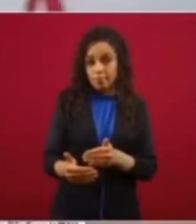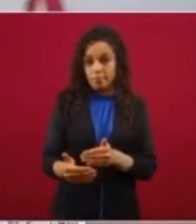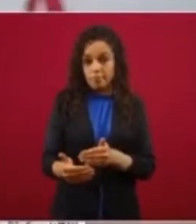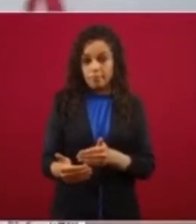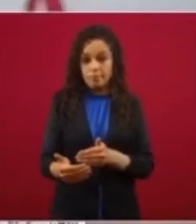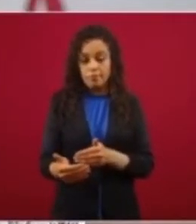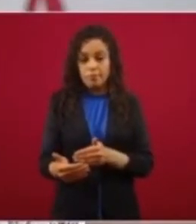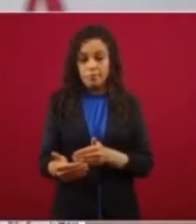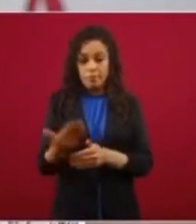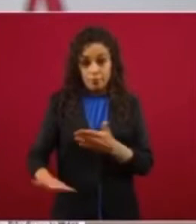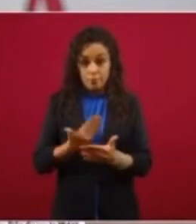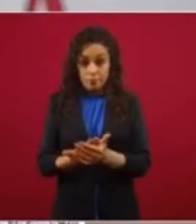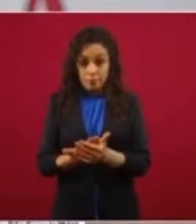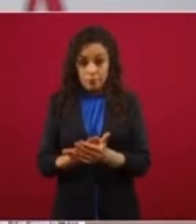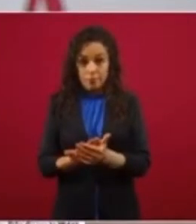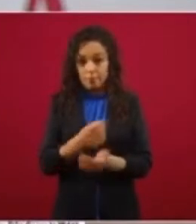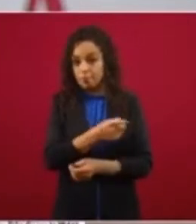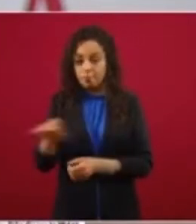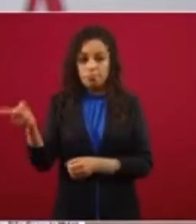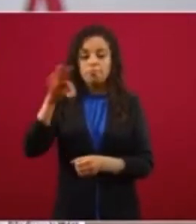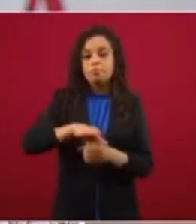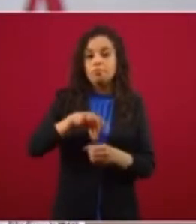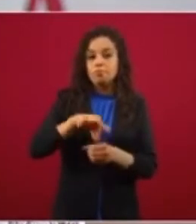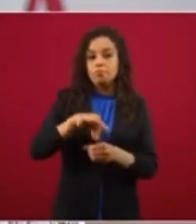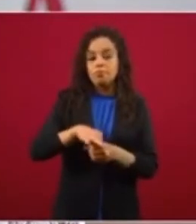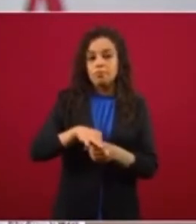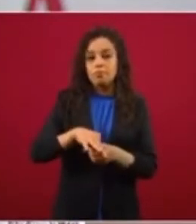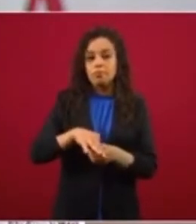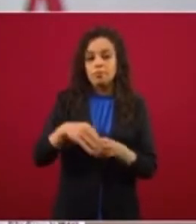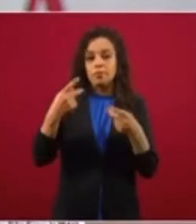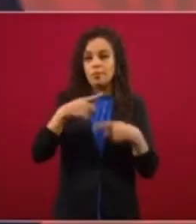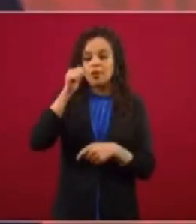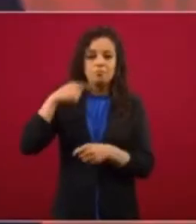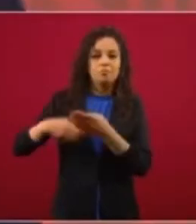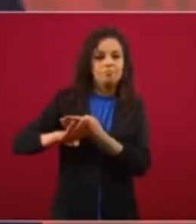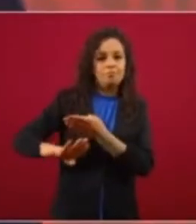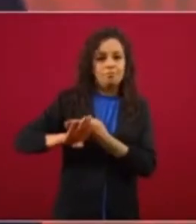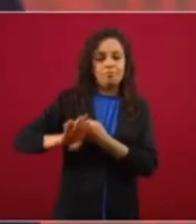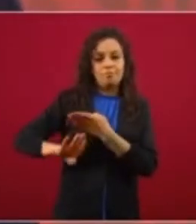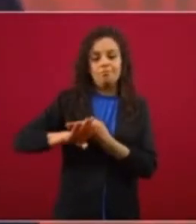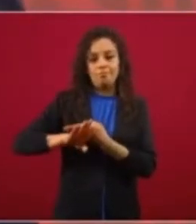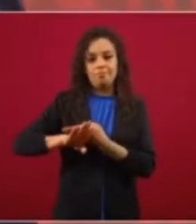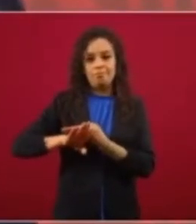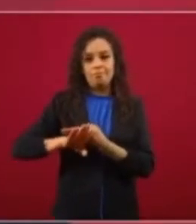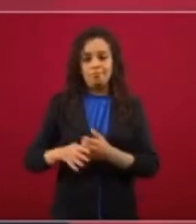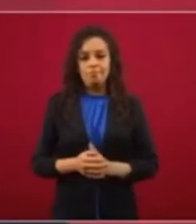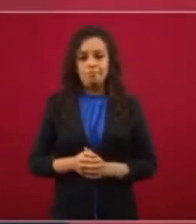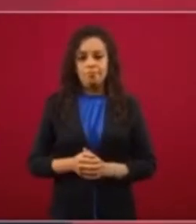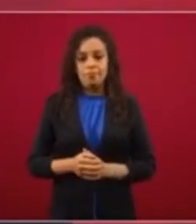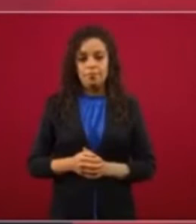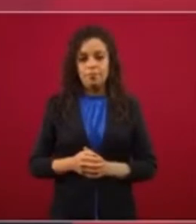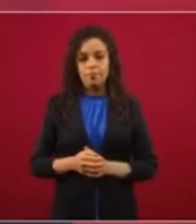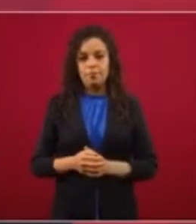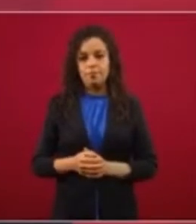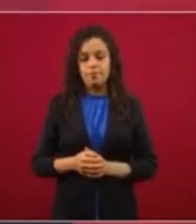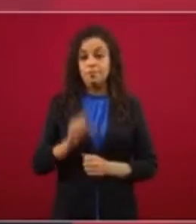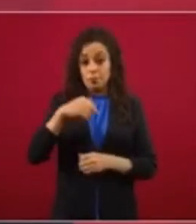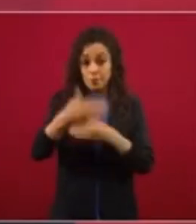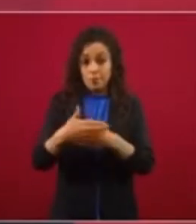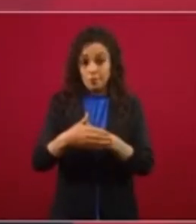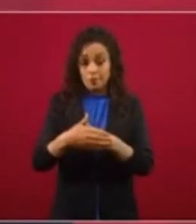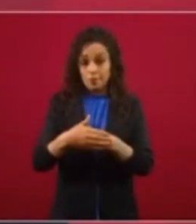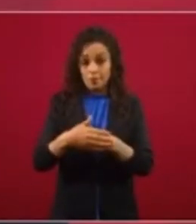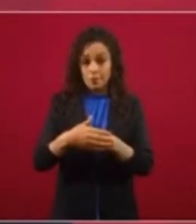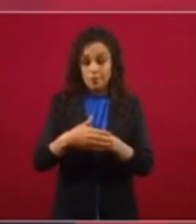voten una propuesta nuestra los opositores, porque ya vienen las elecciones. Entonces ya